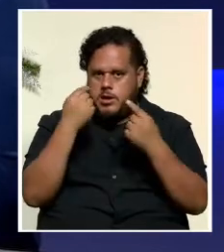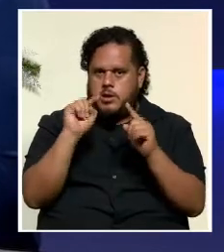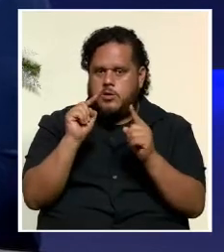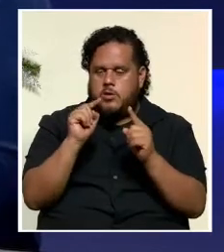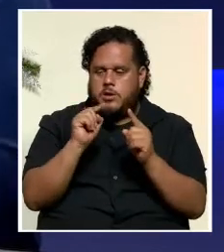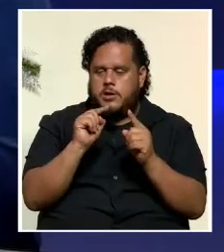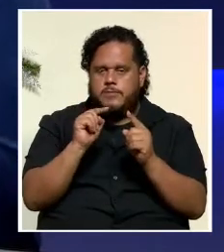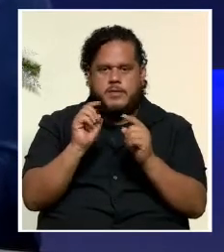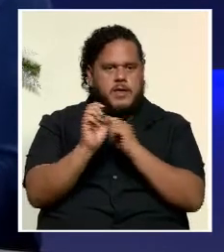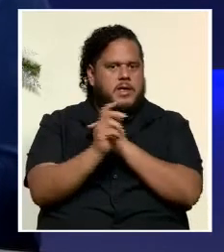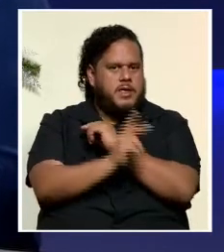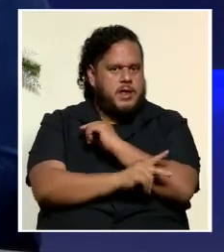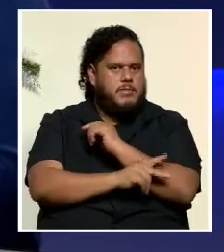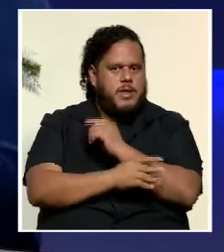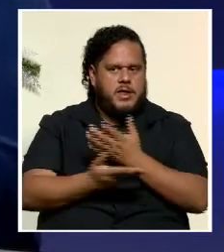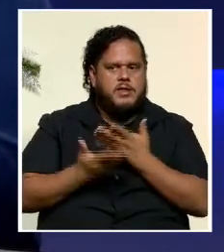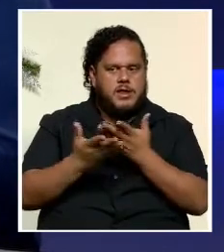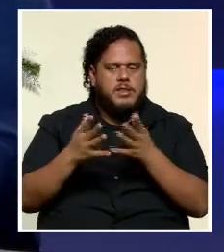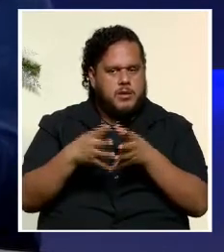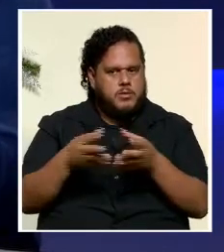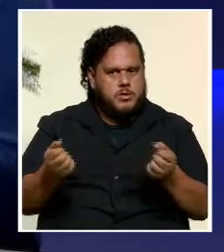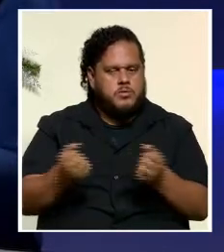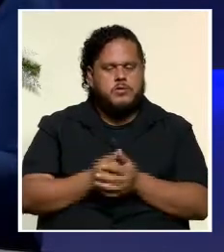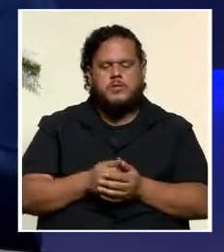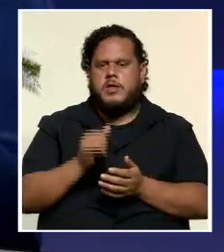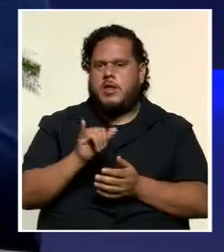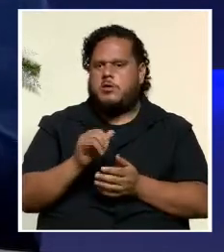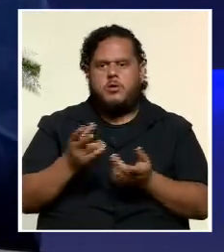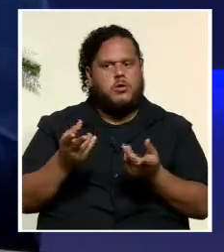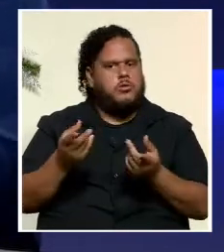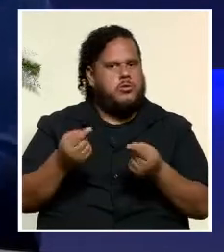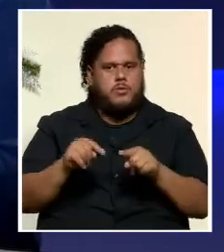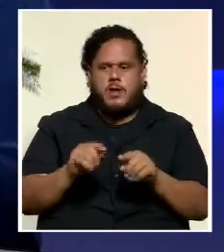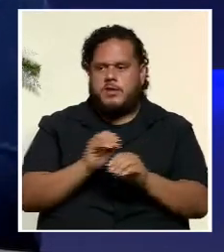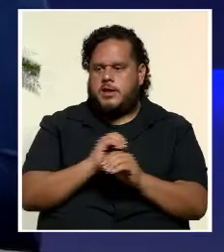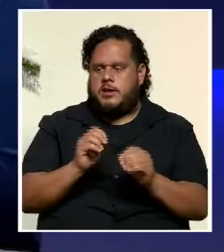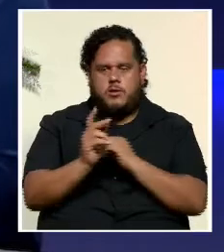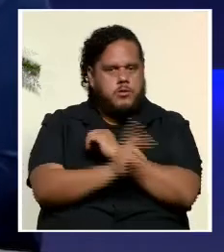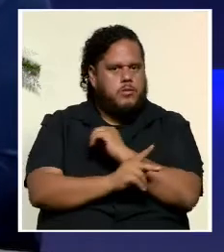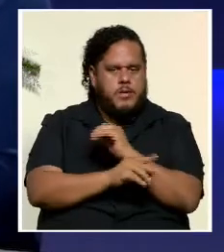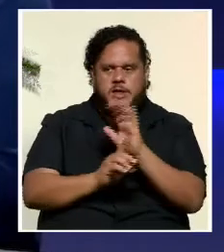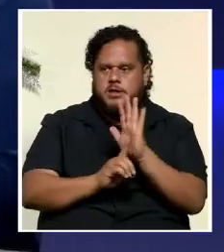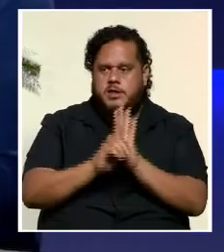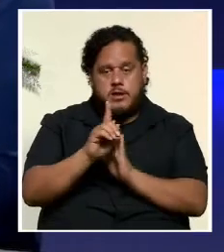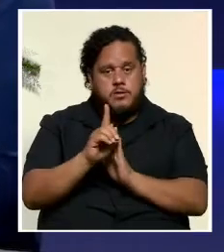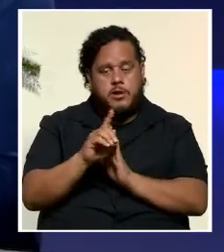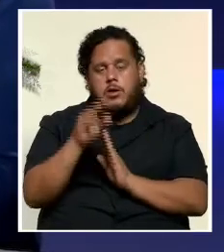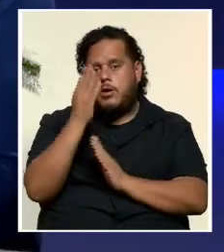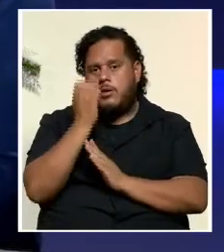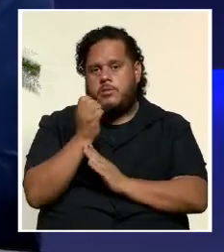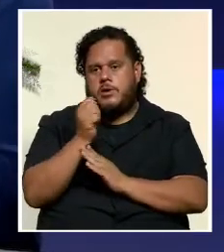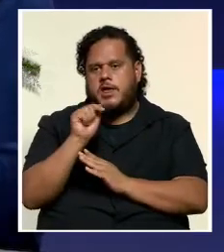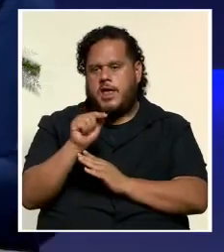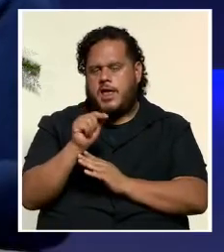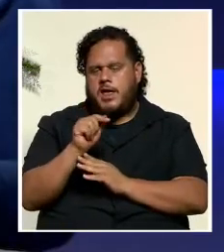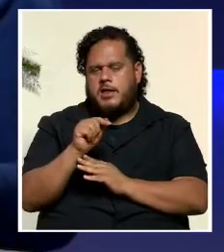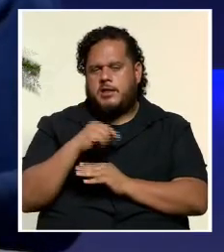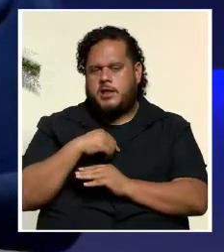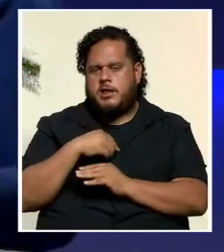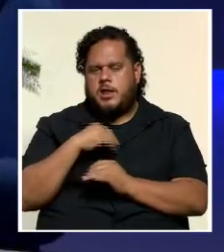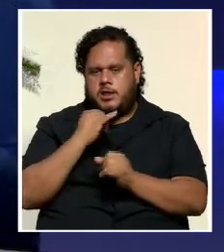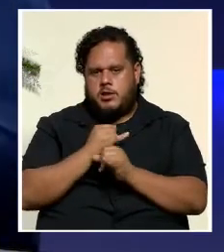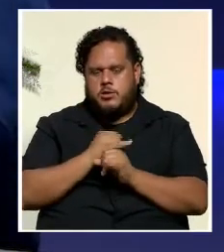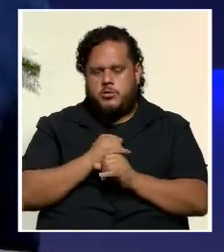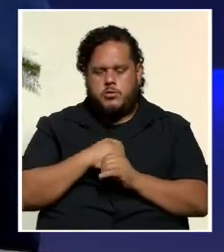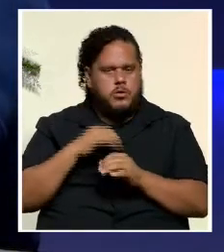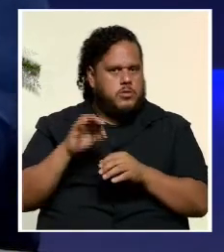que el Estado le dé una solución. Eso no pasa en ningún país, ni siquiera desarrollado, porque estas instancias funcionan más bien